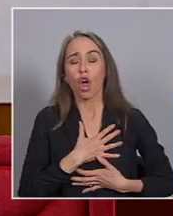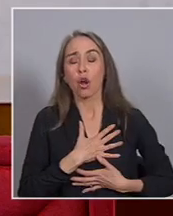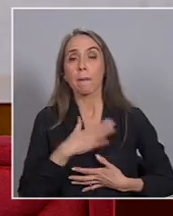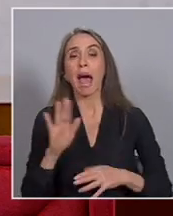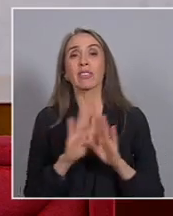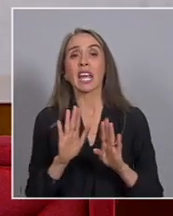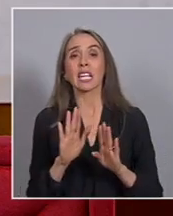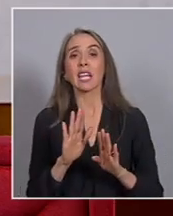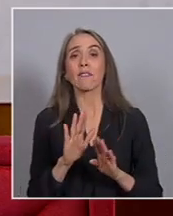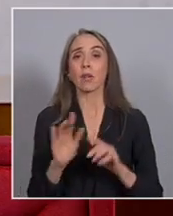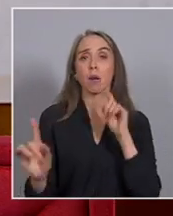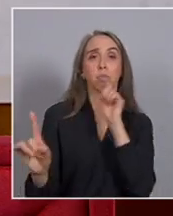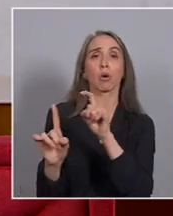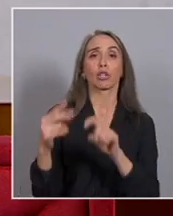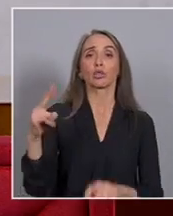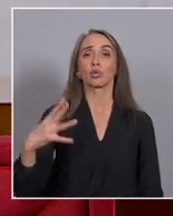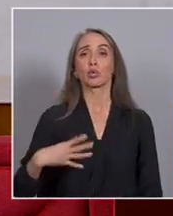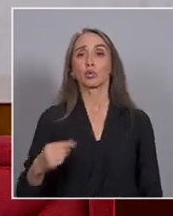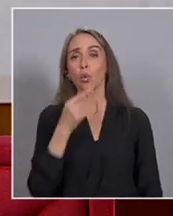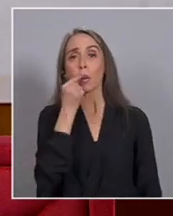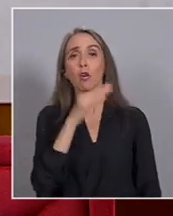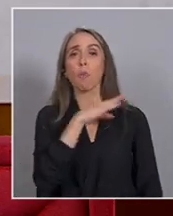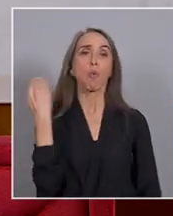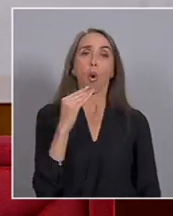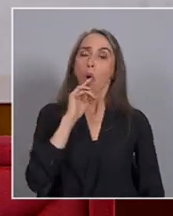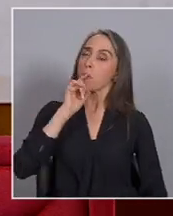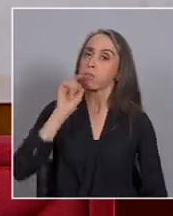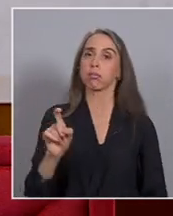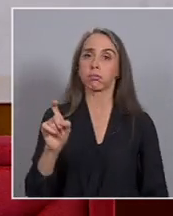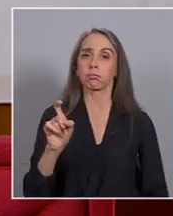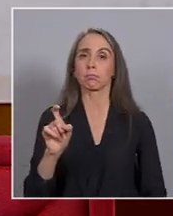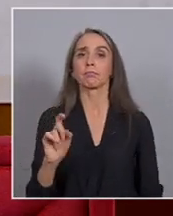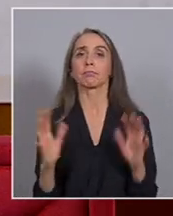pueda haber, que es la muerte de su hijo o de su hija.